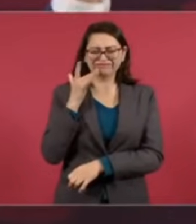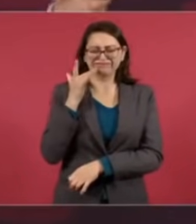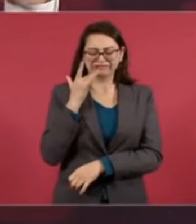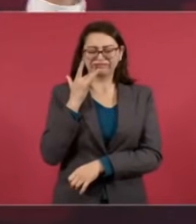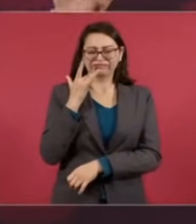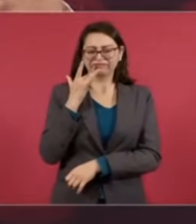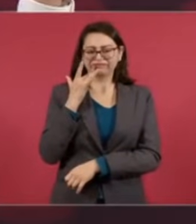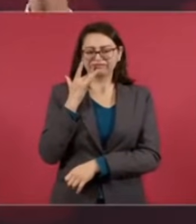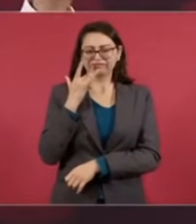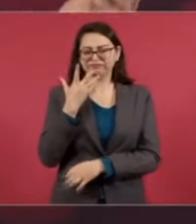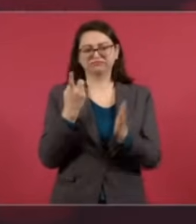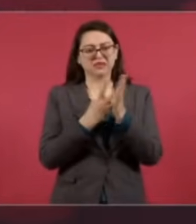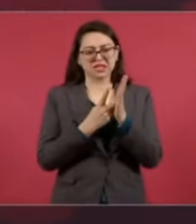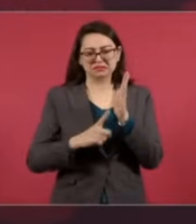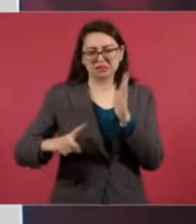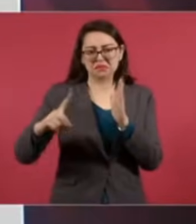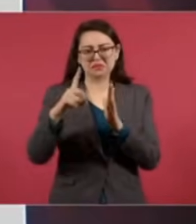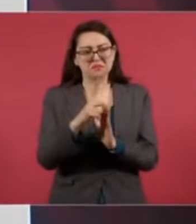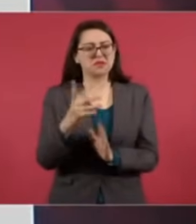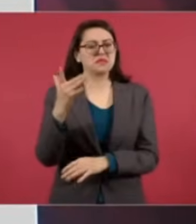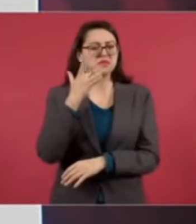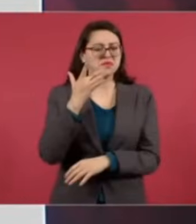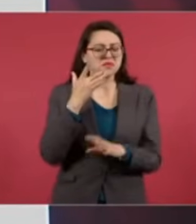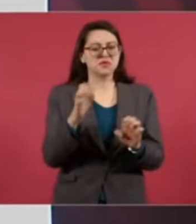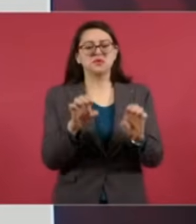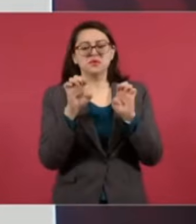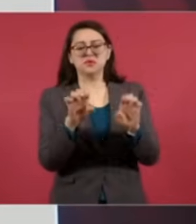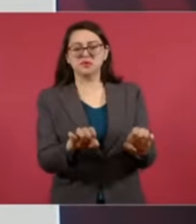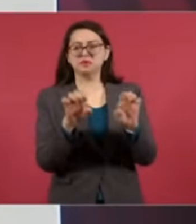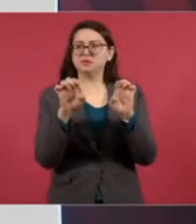y departamentos de lujo